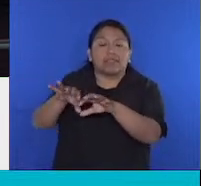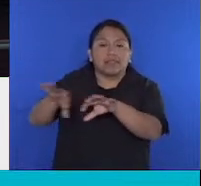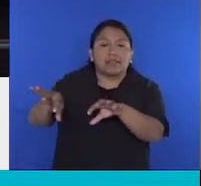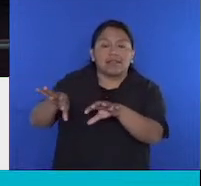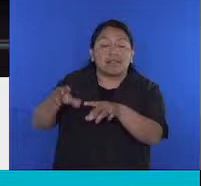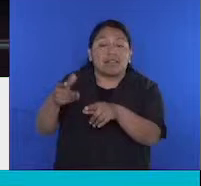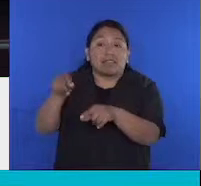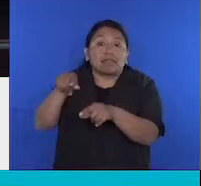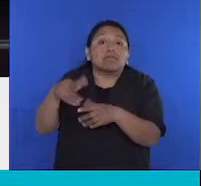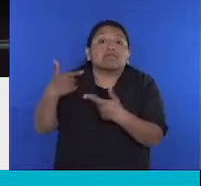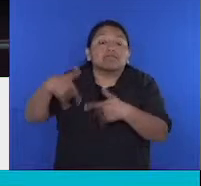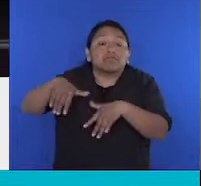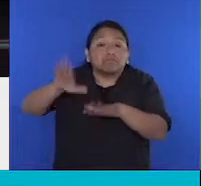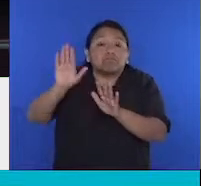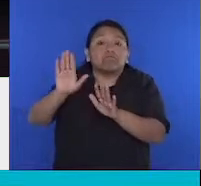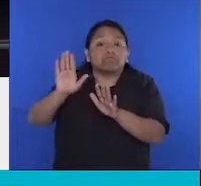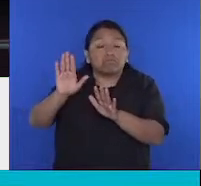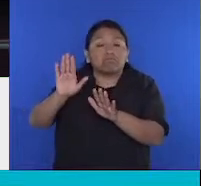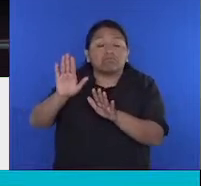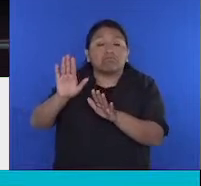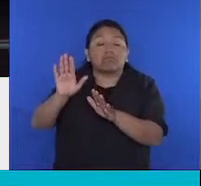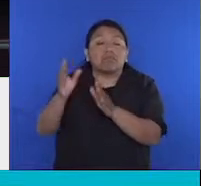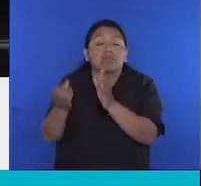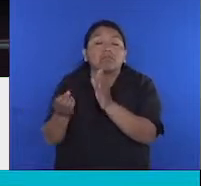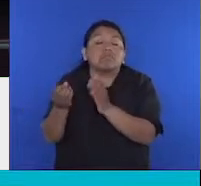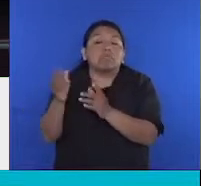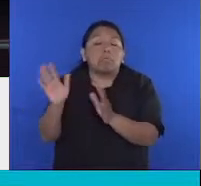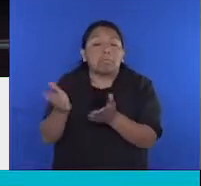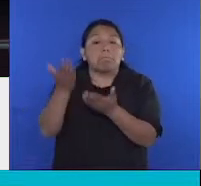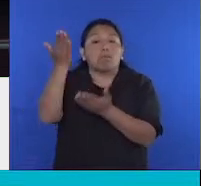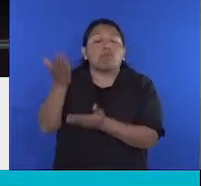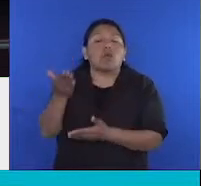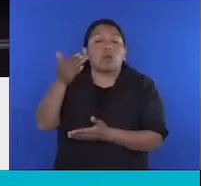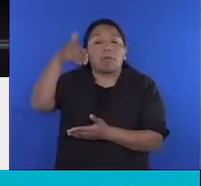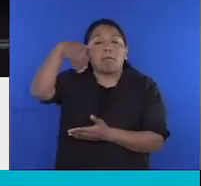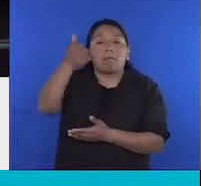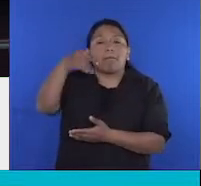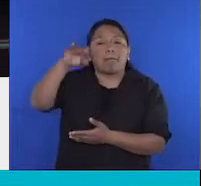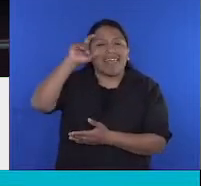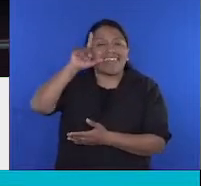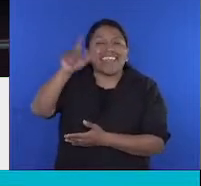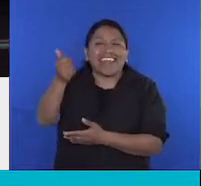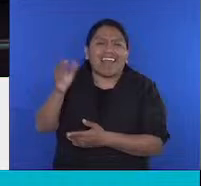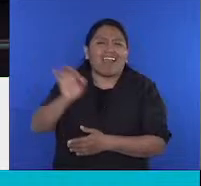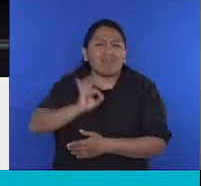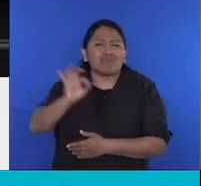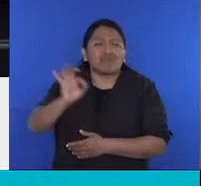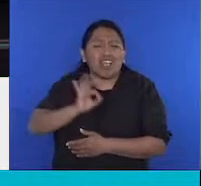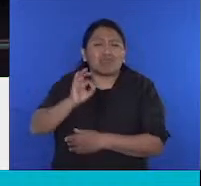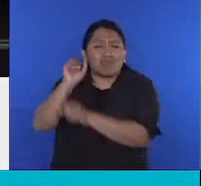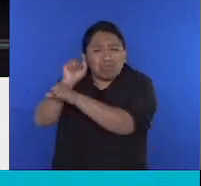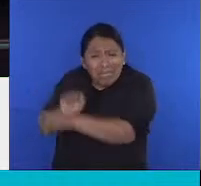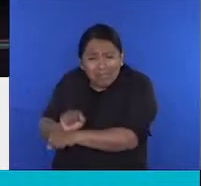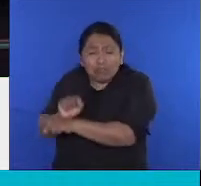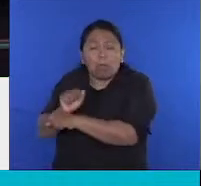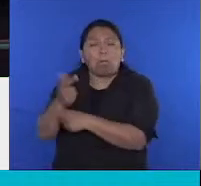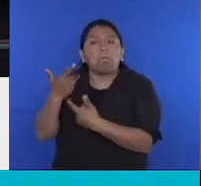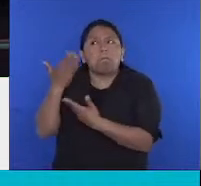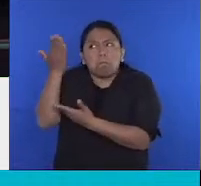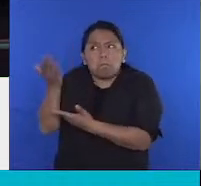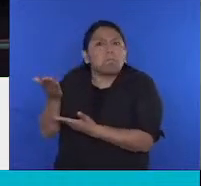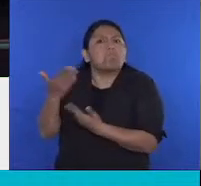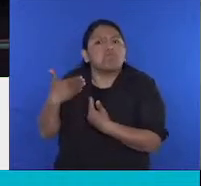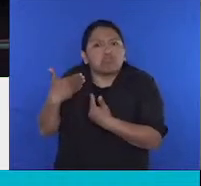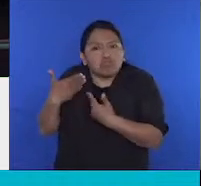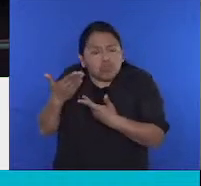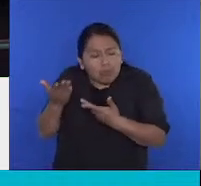surgió un hombre como Mandela, que después de haber estado un montón de años preso, tuvo la grandeza de